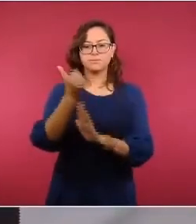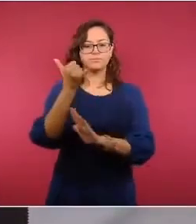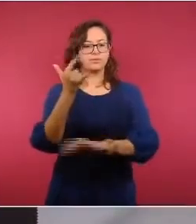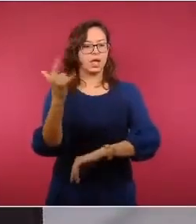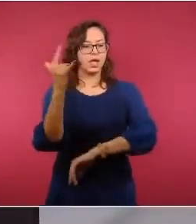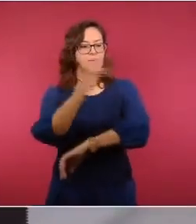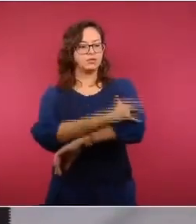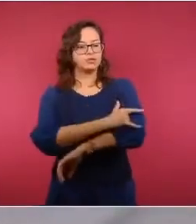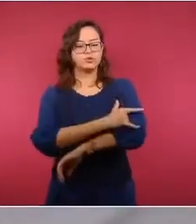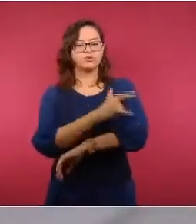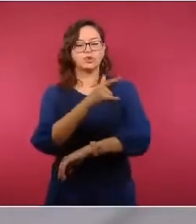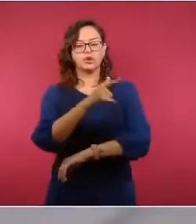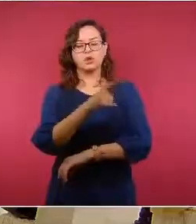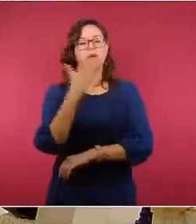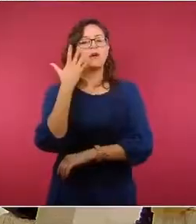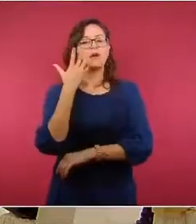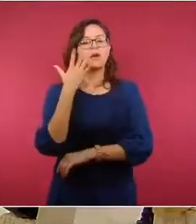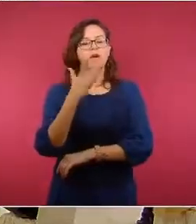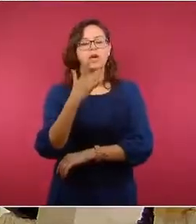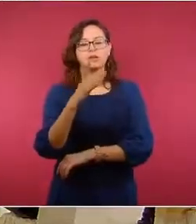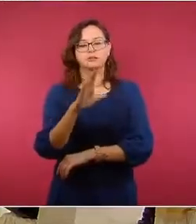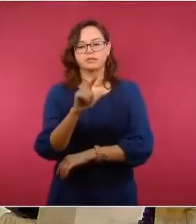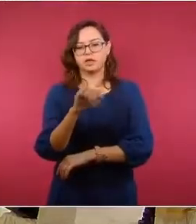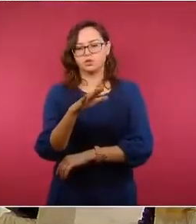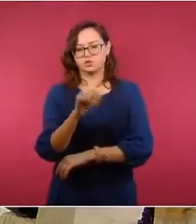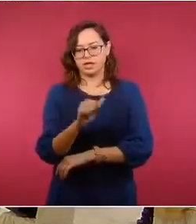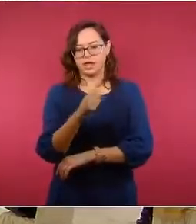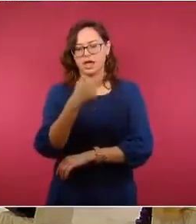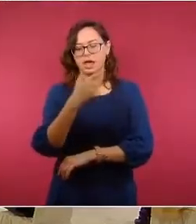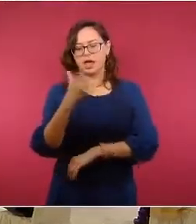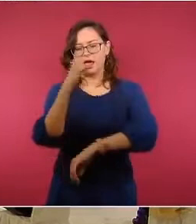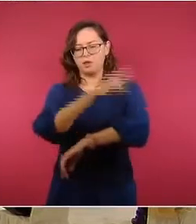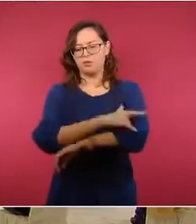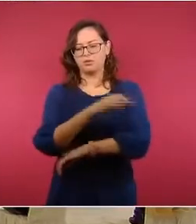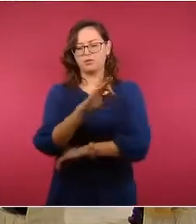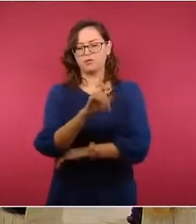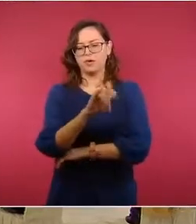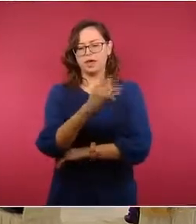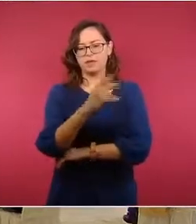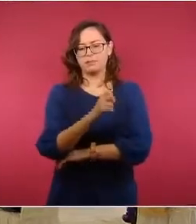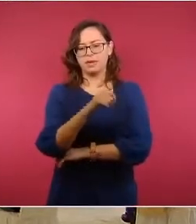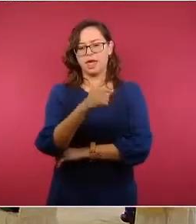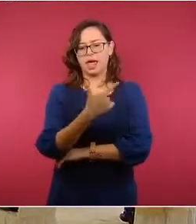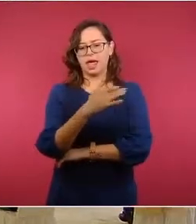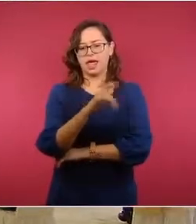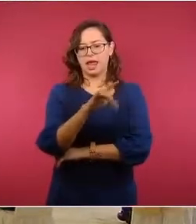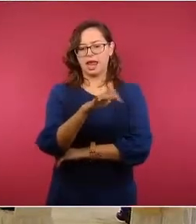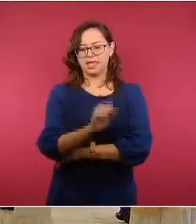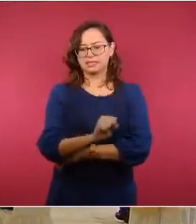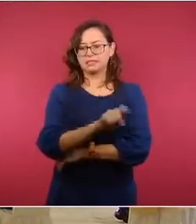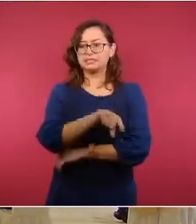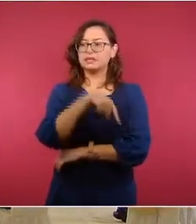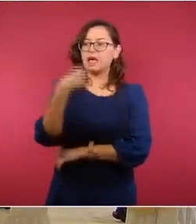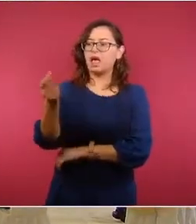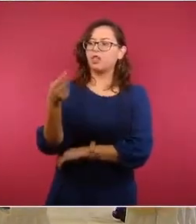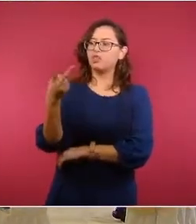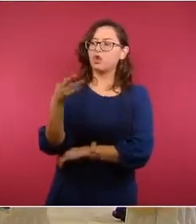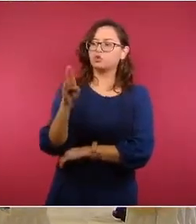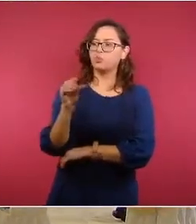aeropuerto Felipe Ángeles y de la refinería de Dos Bocas. Entramos ya en